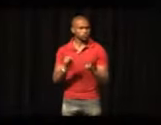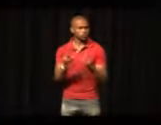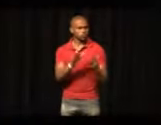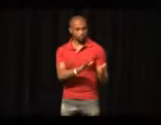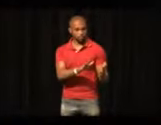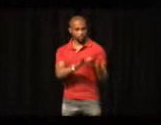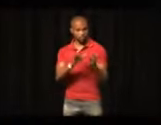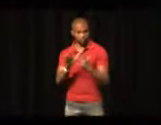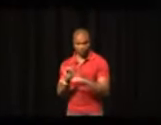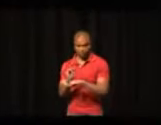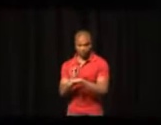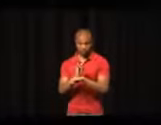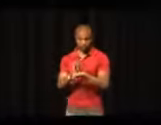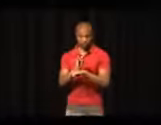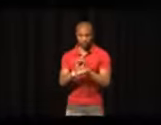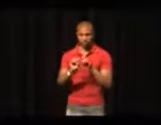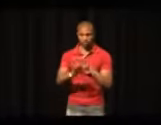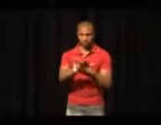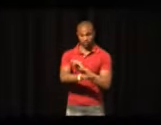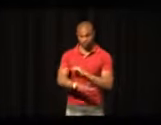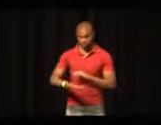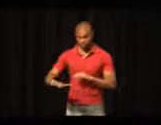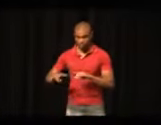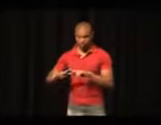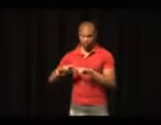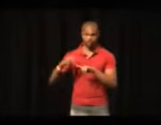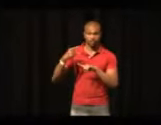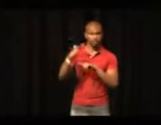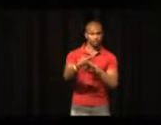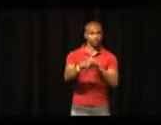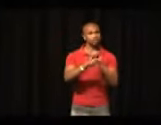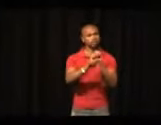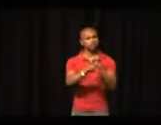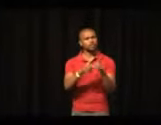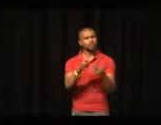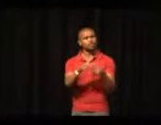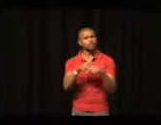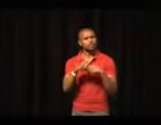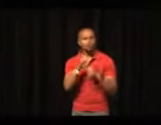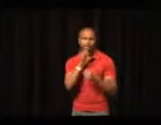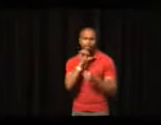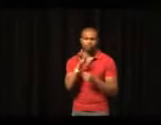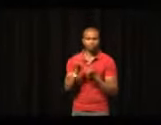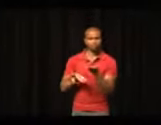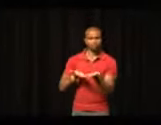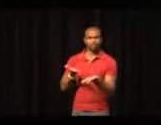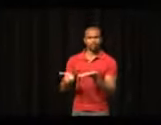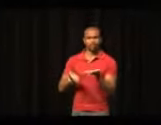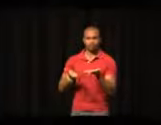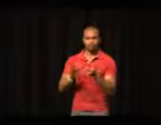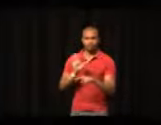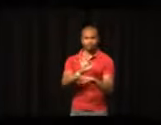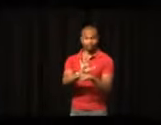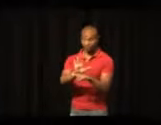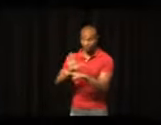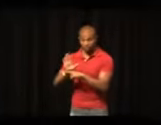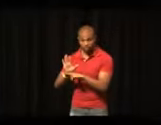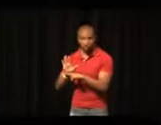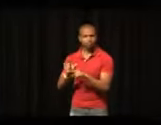el pasado de las instituciones de educación infantil al sector de educación, porque hasta ahora eran tratadas como un campo de la